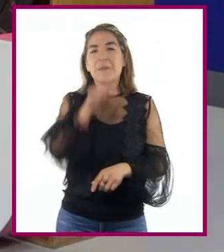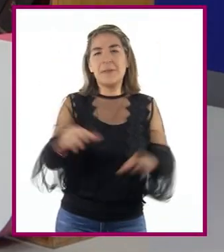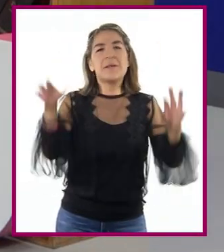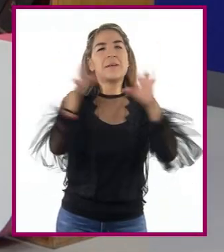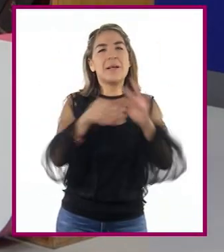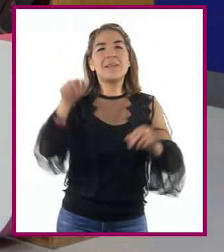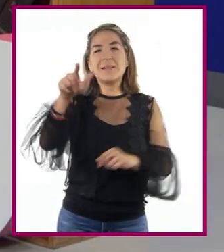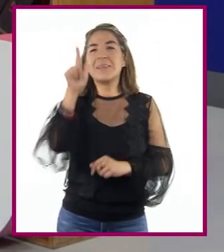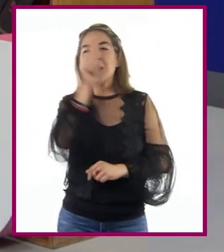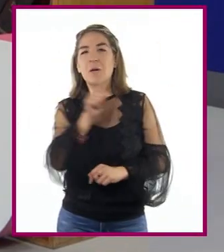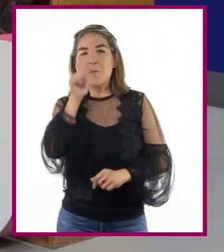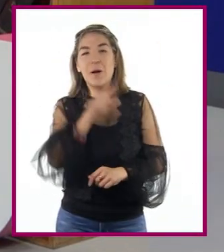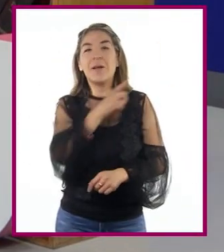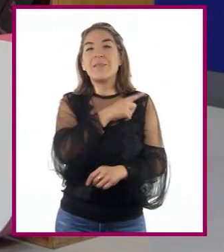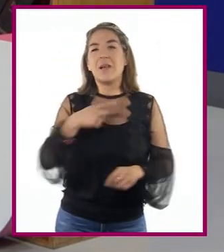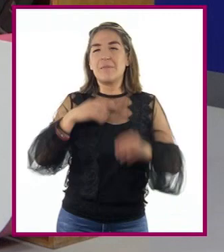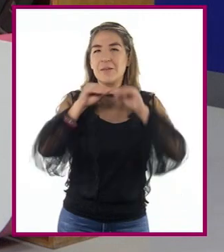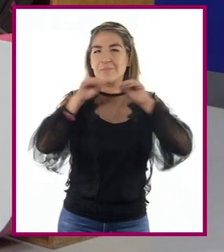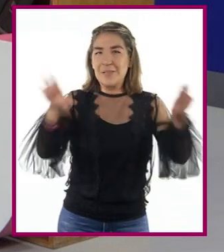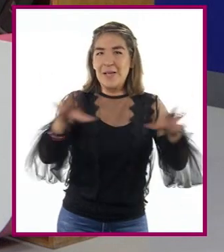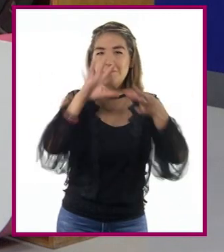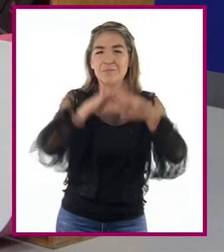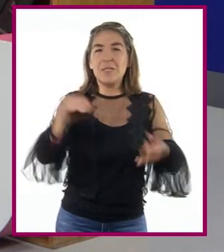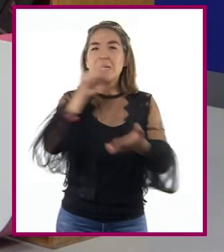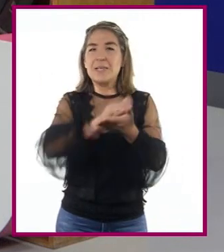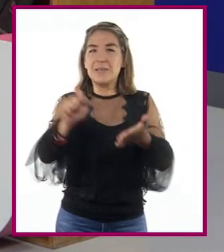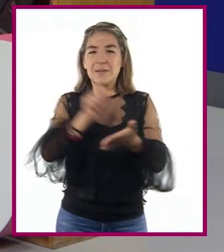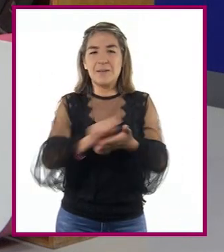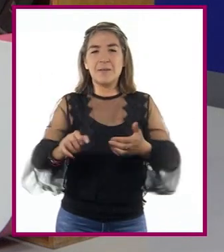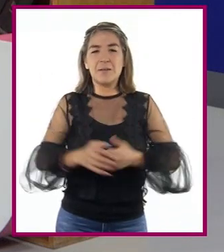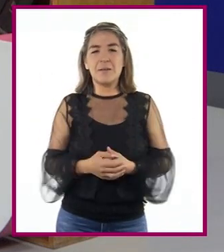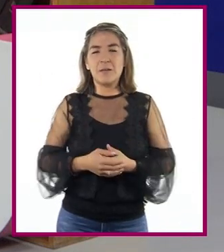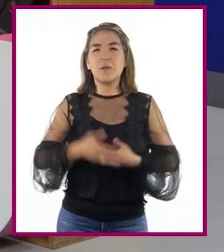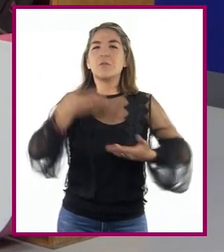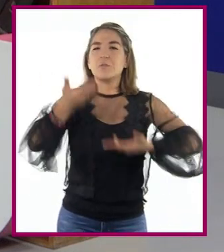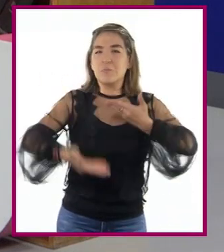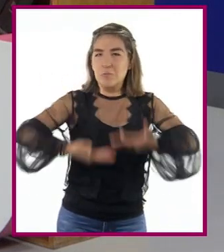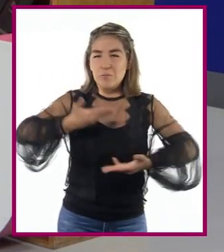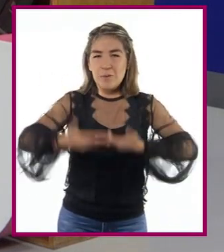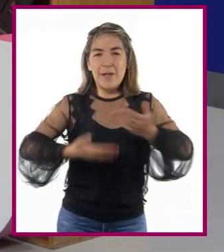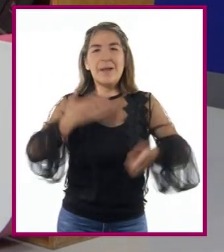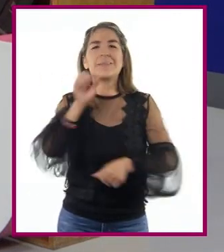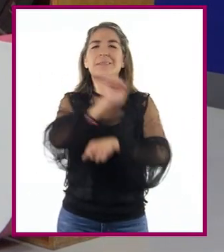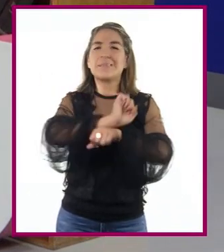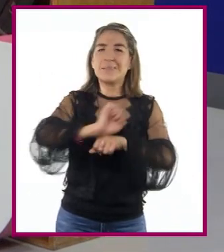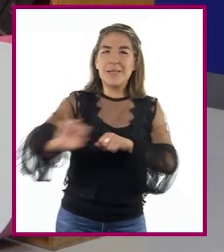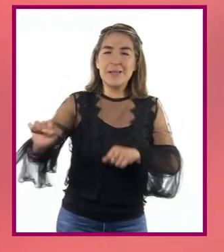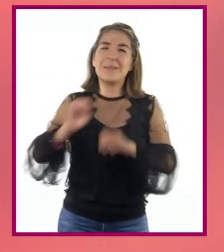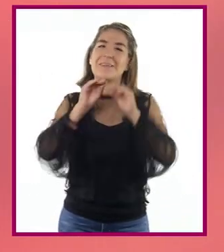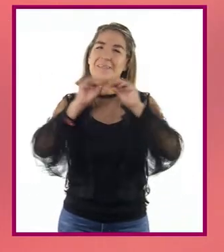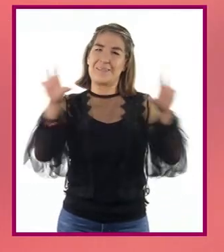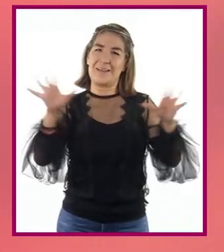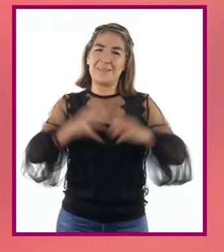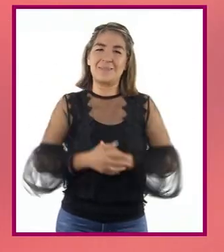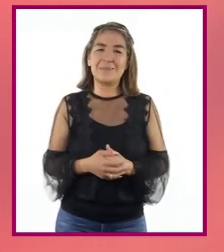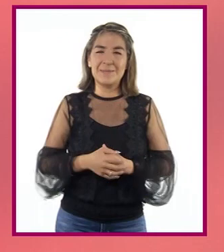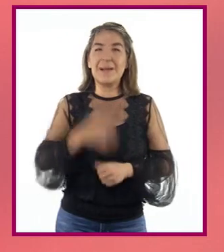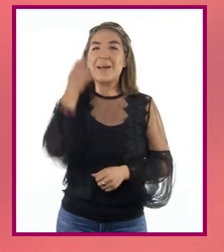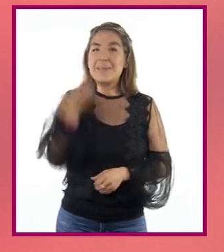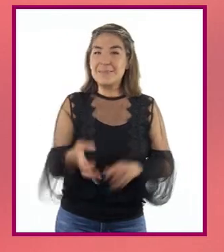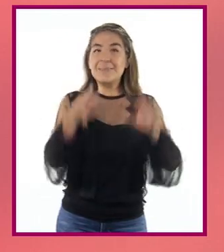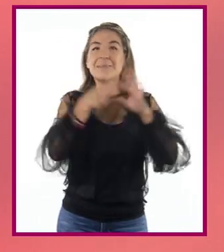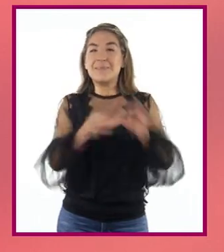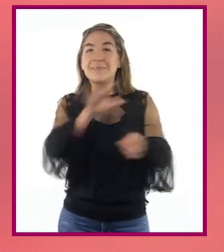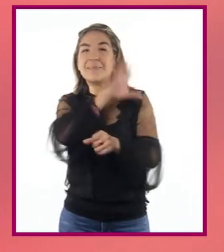del lenguaje que debemos emplear en su redacción. Un lenguaje cortés, sencillo y claro. Y a partir de